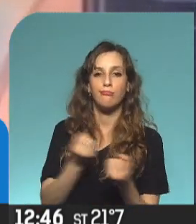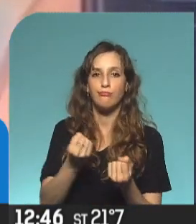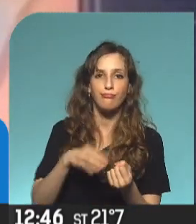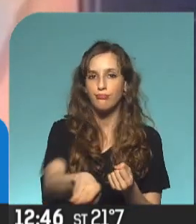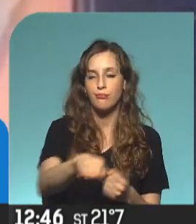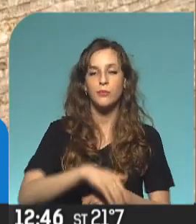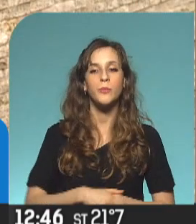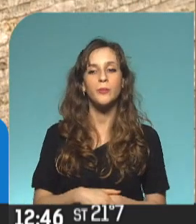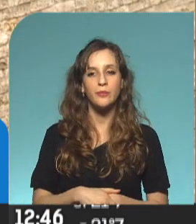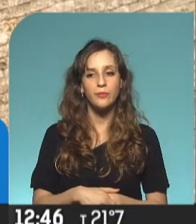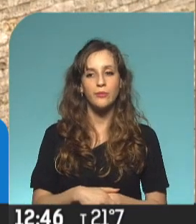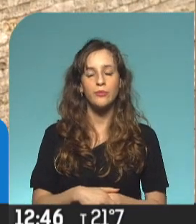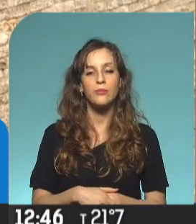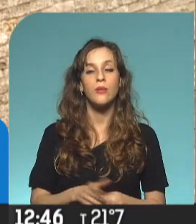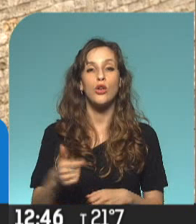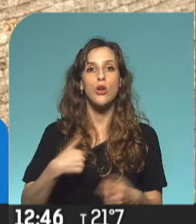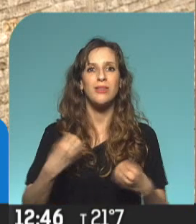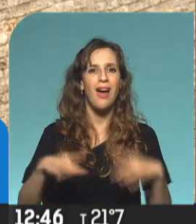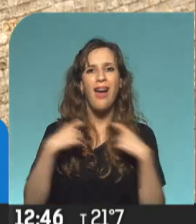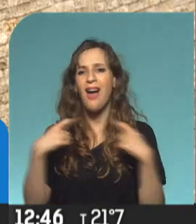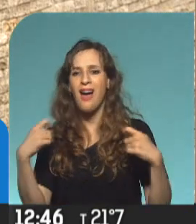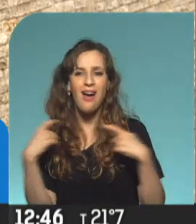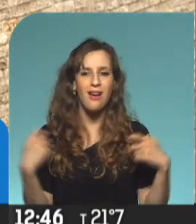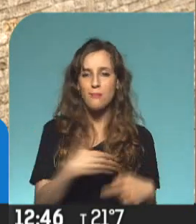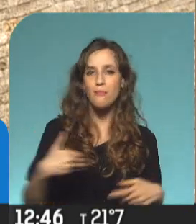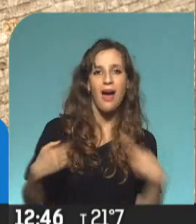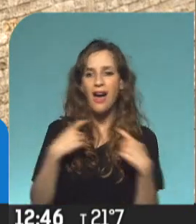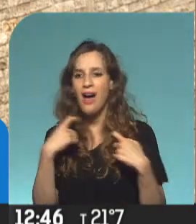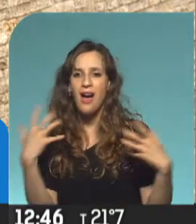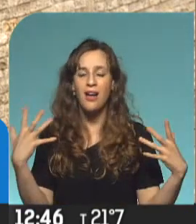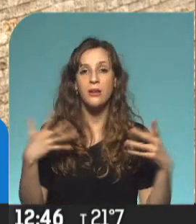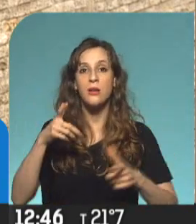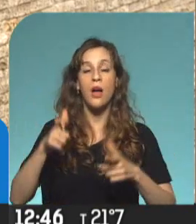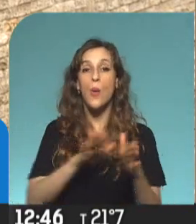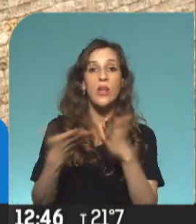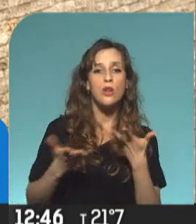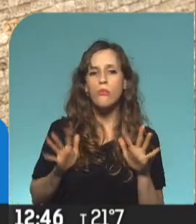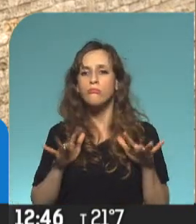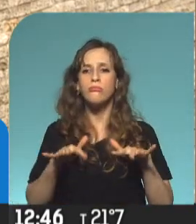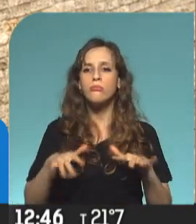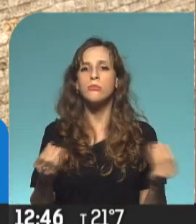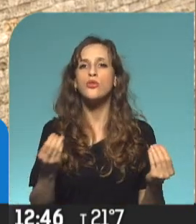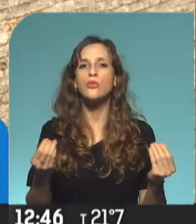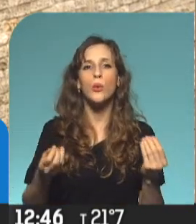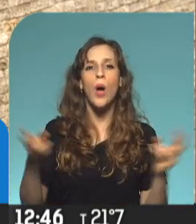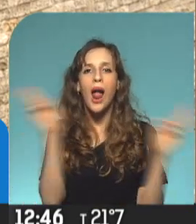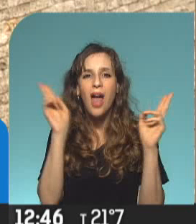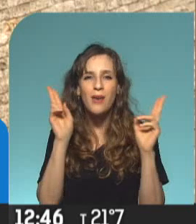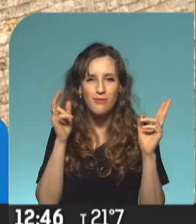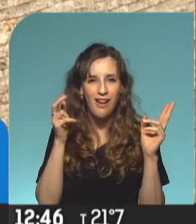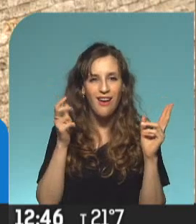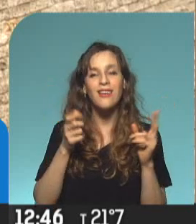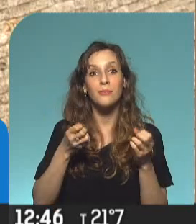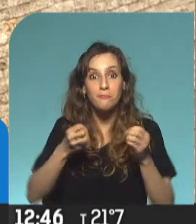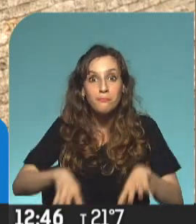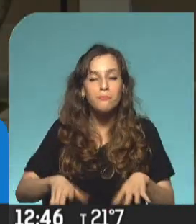cometido. Cuando empecé a los gritos y mi mamá empezó a los gritos, toda la gente salió fuera, hicieron sonar la alarma vecinal y todo ese ruido parecía como que venía